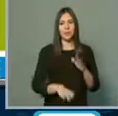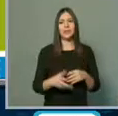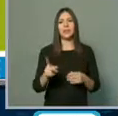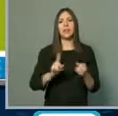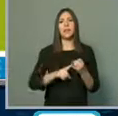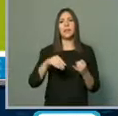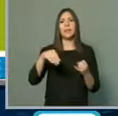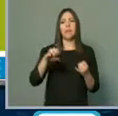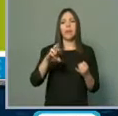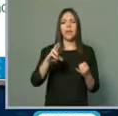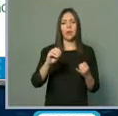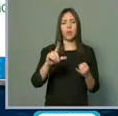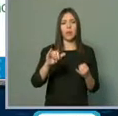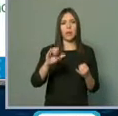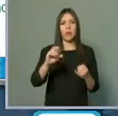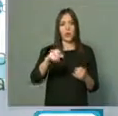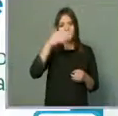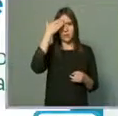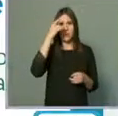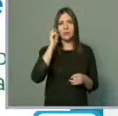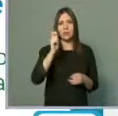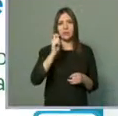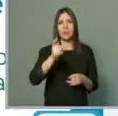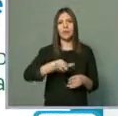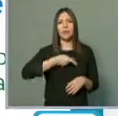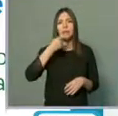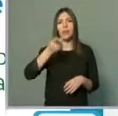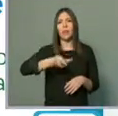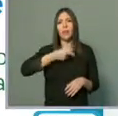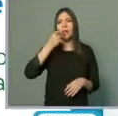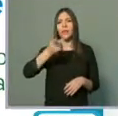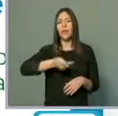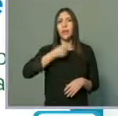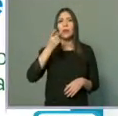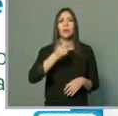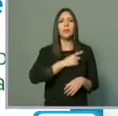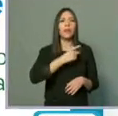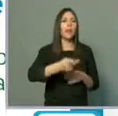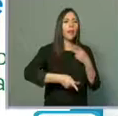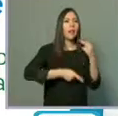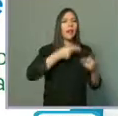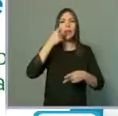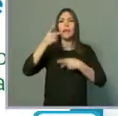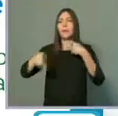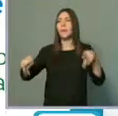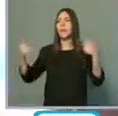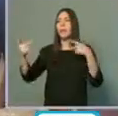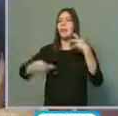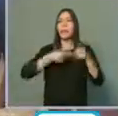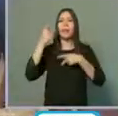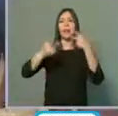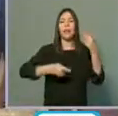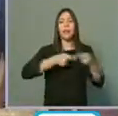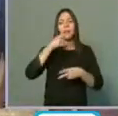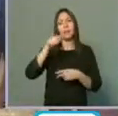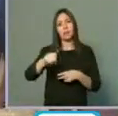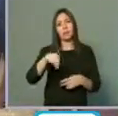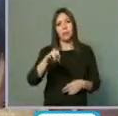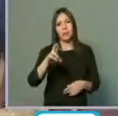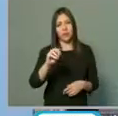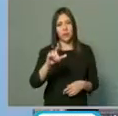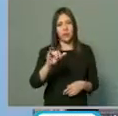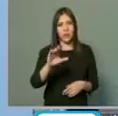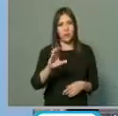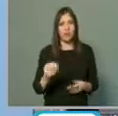Merolico. ¿Saben lo que es un merólico? El que hablaba mucho, ¿no? El que habla mucho ahí en la... vendo, ¿quién se ve? Pásale, señora. Bueno,